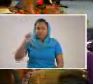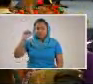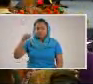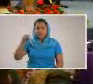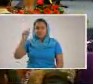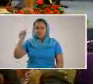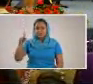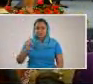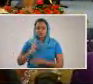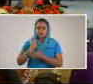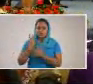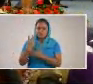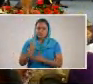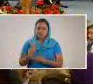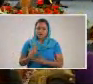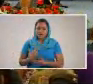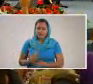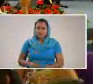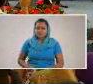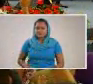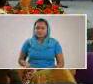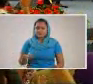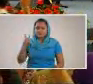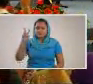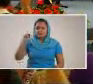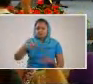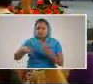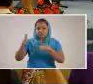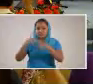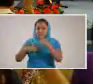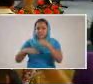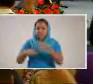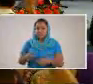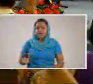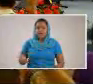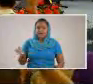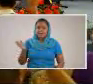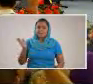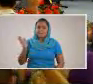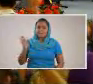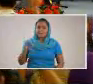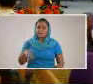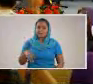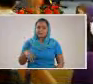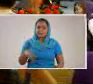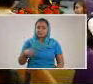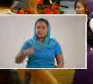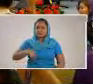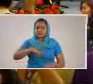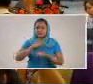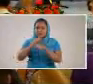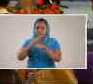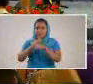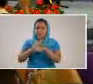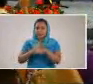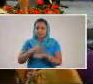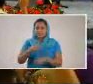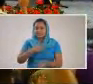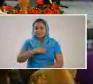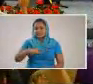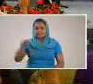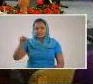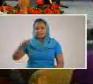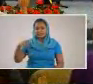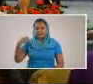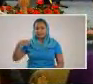tú no has venido, Señor, y nos hemos ido contigo, que mañana nos permitas estar aquí para adorarte, Señor. En el nombre de